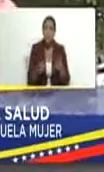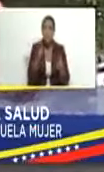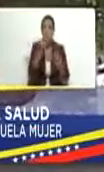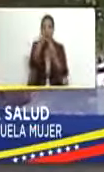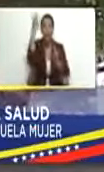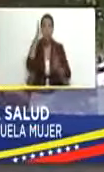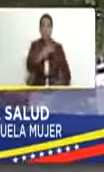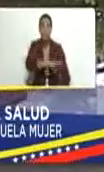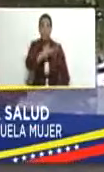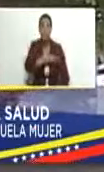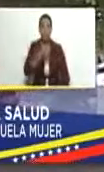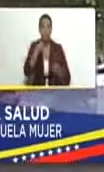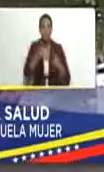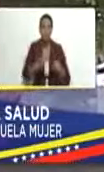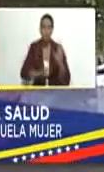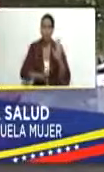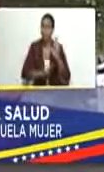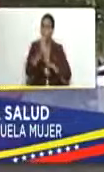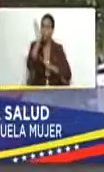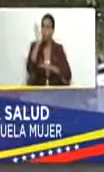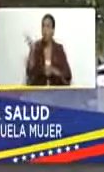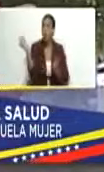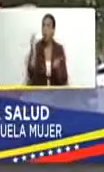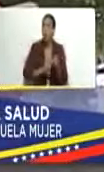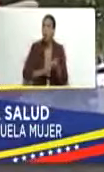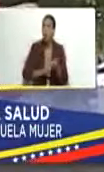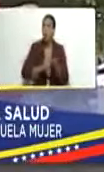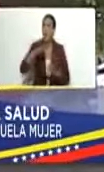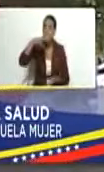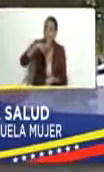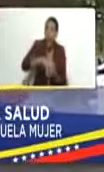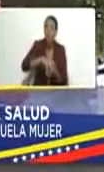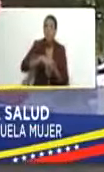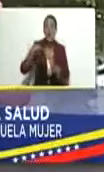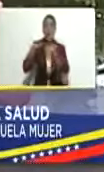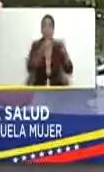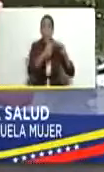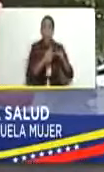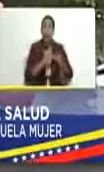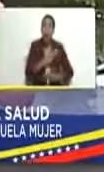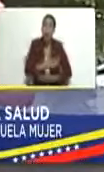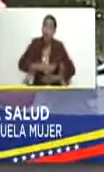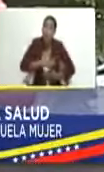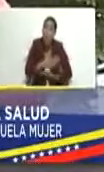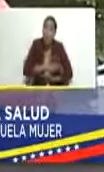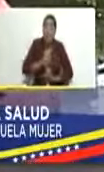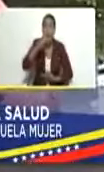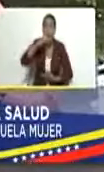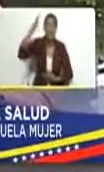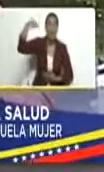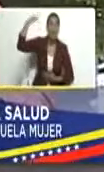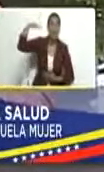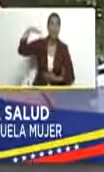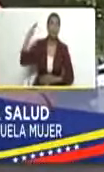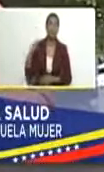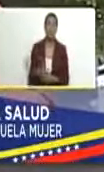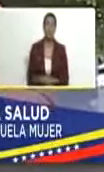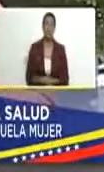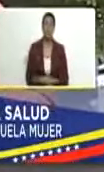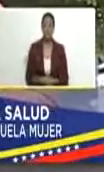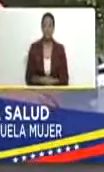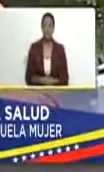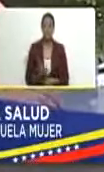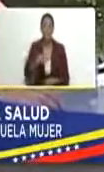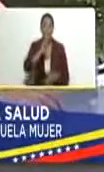impacte socialmente y levantemos nuevamente el estado de bienestar social que nos dejó el comandante Chávez. Y